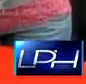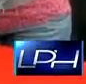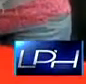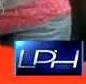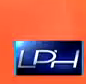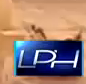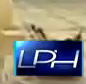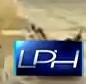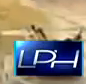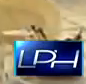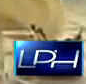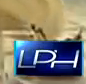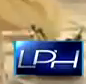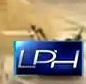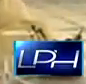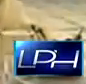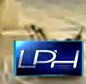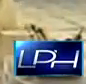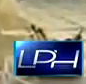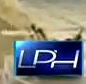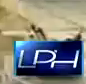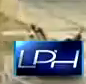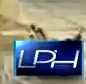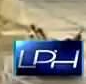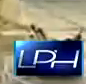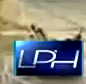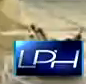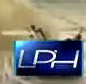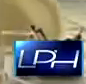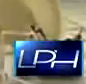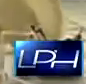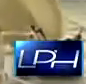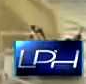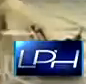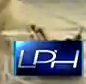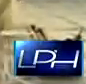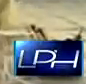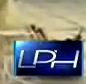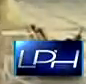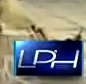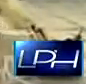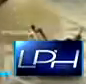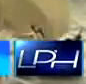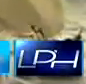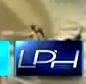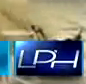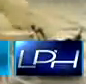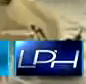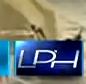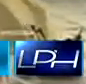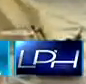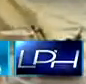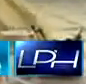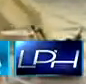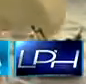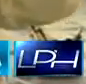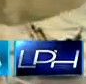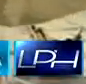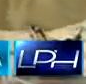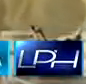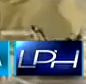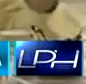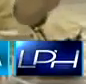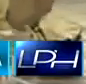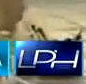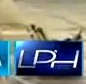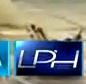dignidad y aquí no nos quedaremos callados. Defendemos nuestra dignidad, nuestra soberanía, como respetamos la soberanía